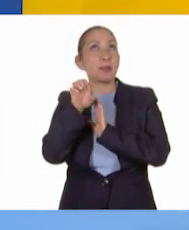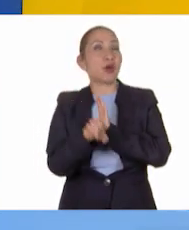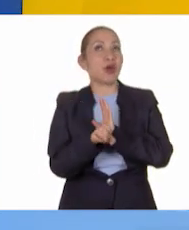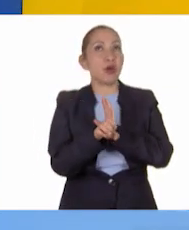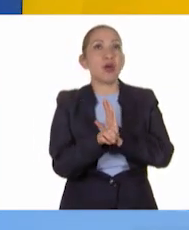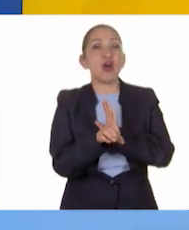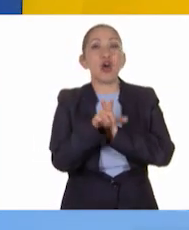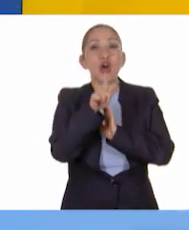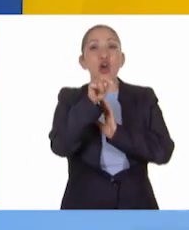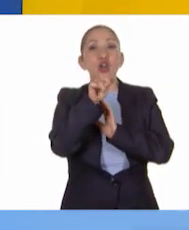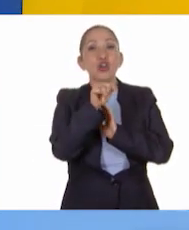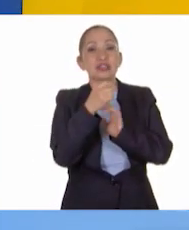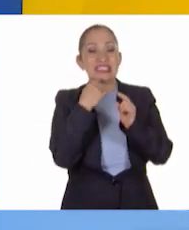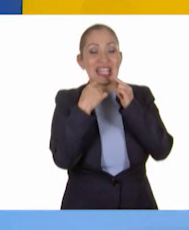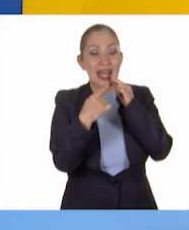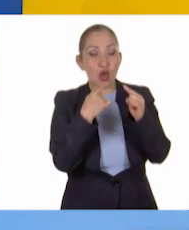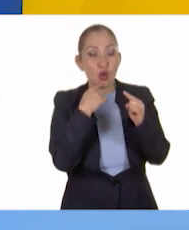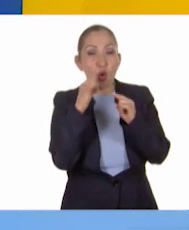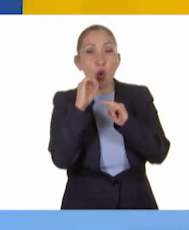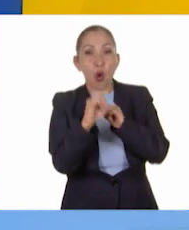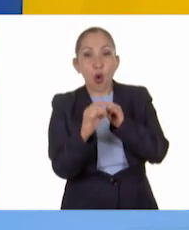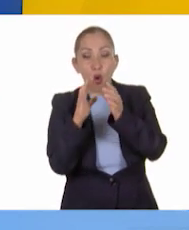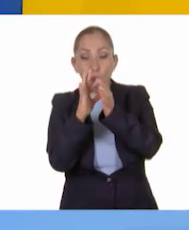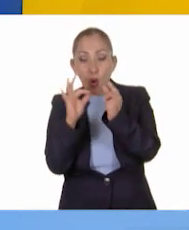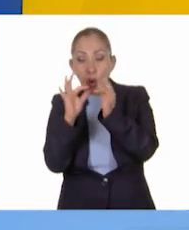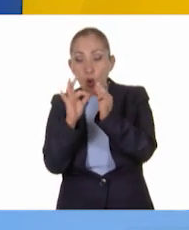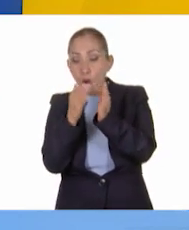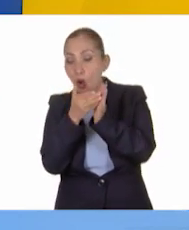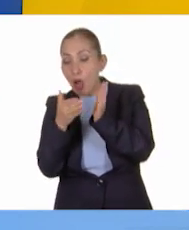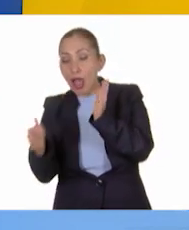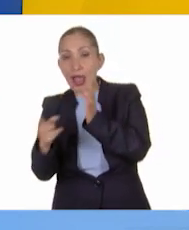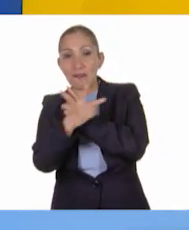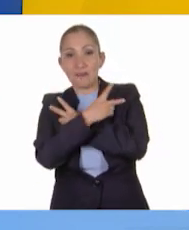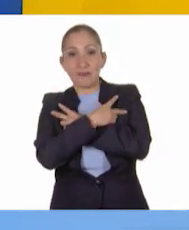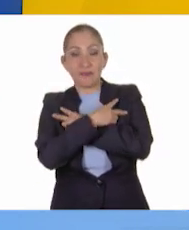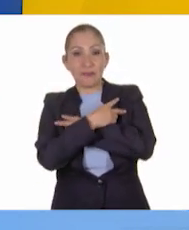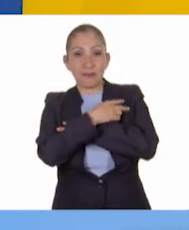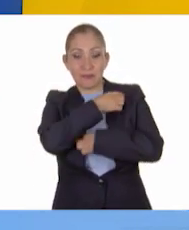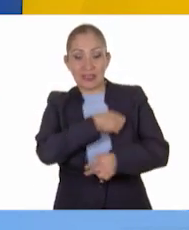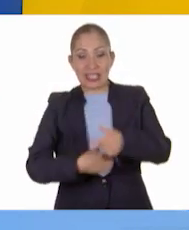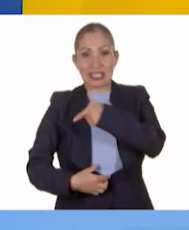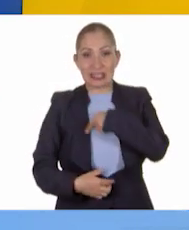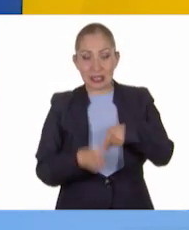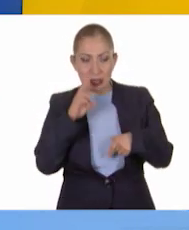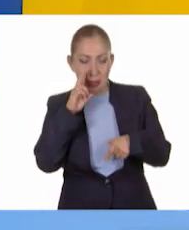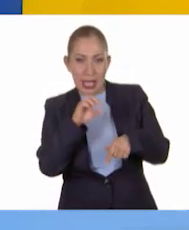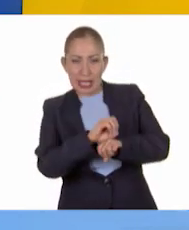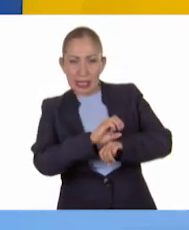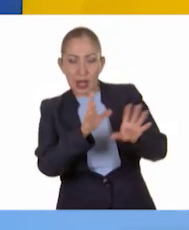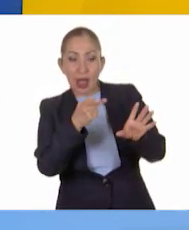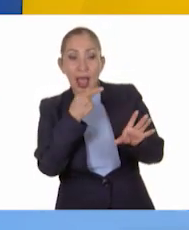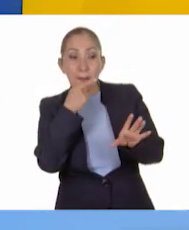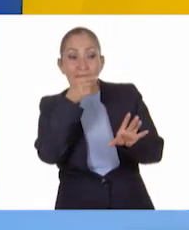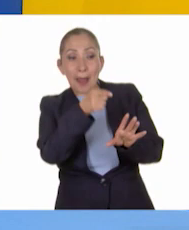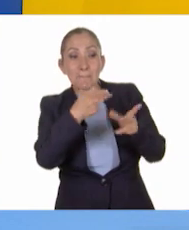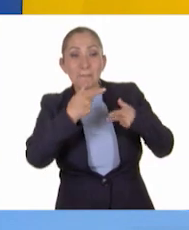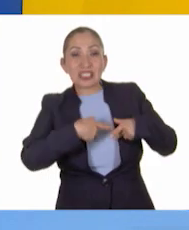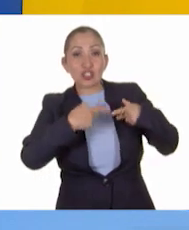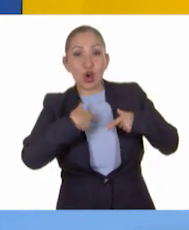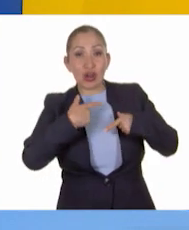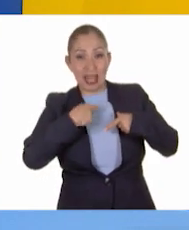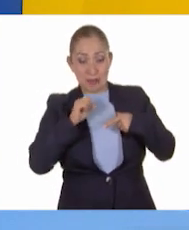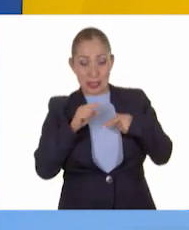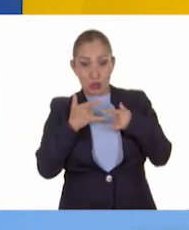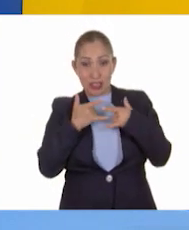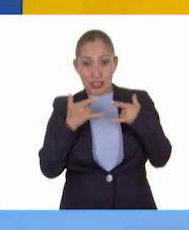ejemplo los diálogos y en los relatos sobre Villa, en los que se notaba claramente cuando hablaban los narradores